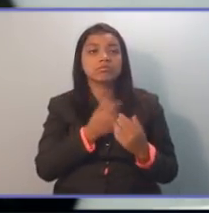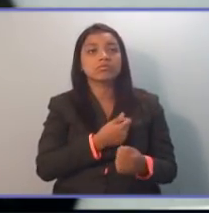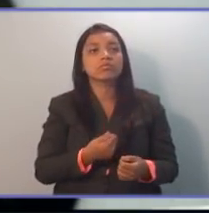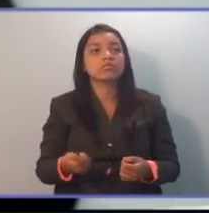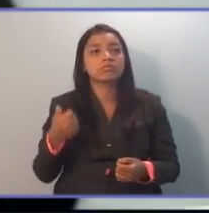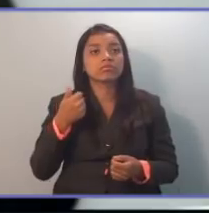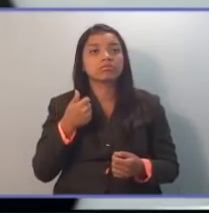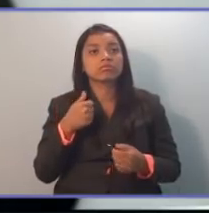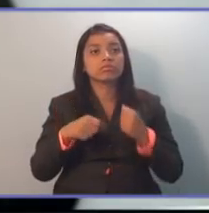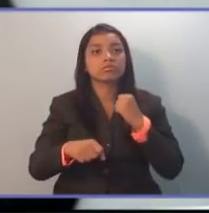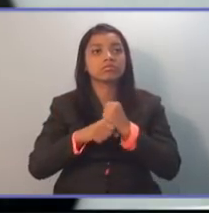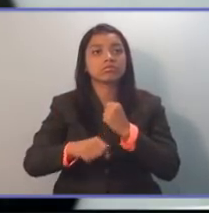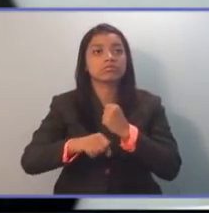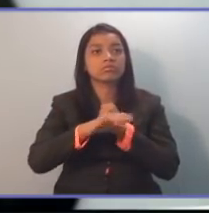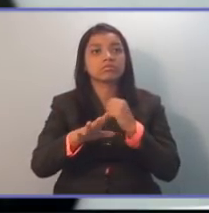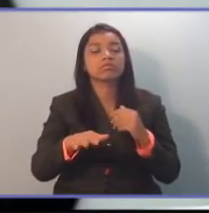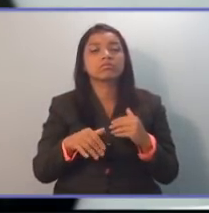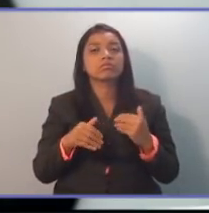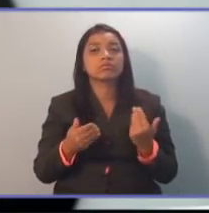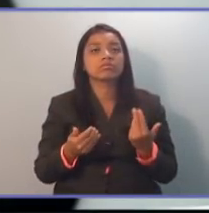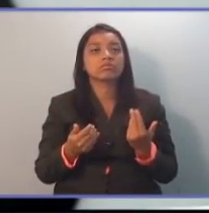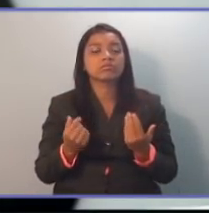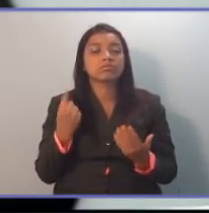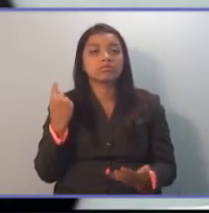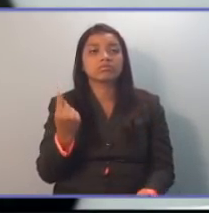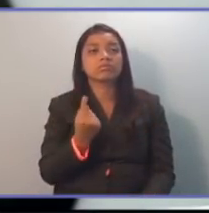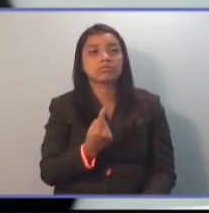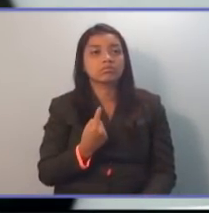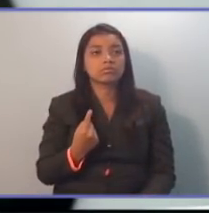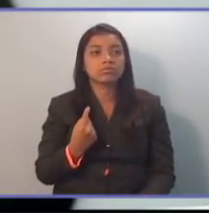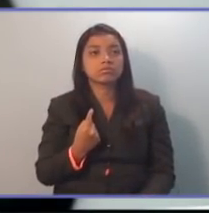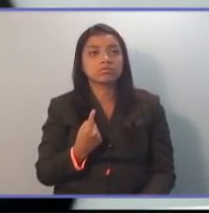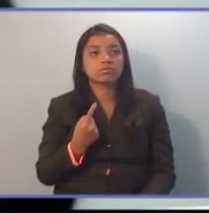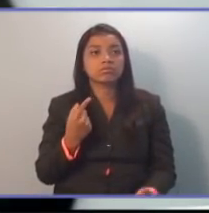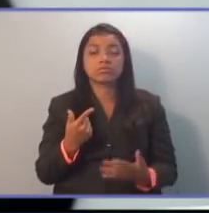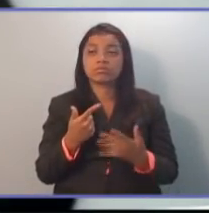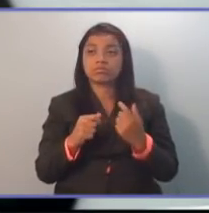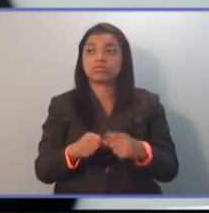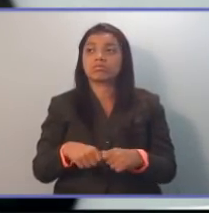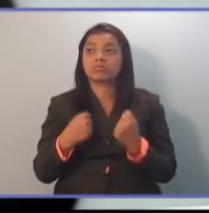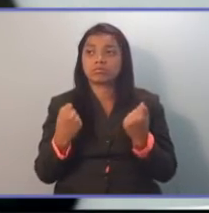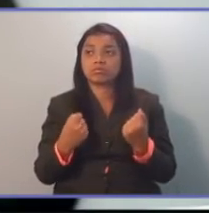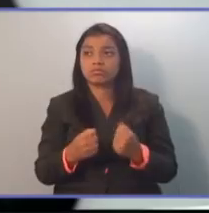promoción publicitaria de la persona es infracción.